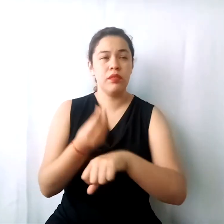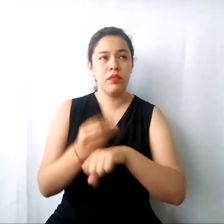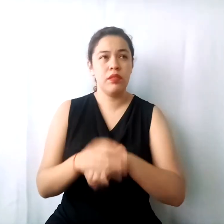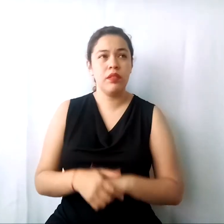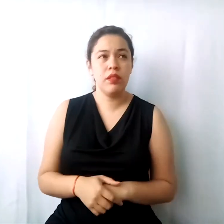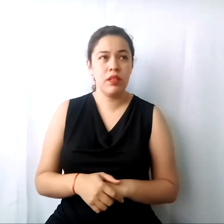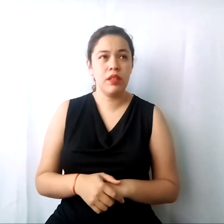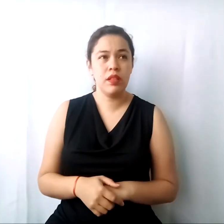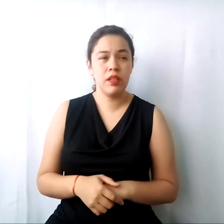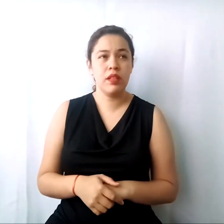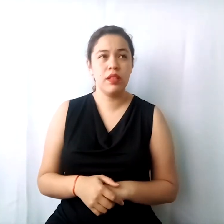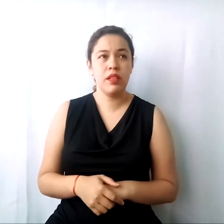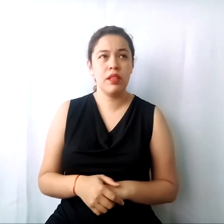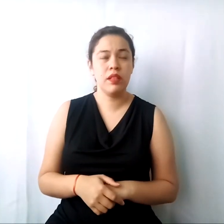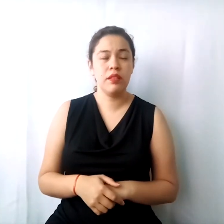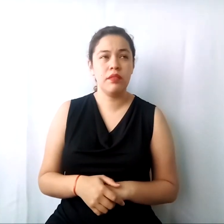si